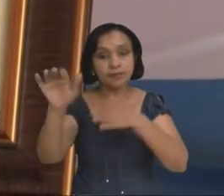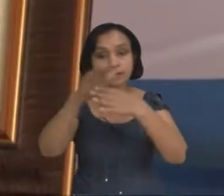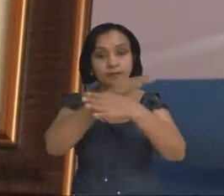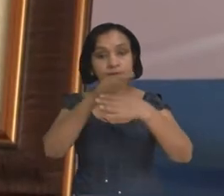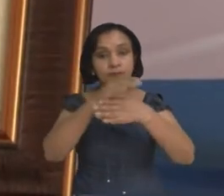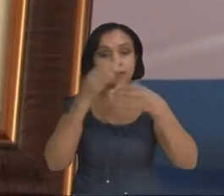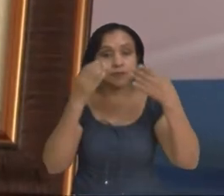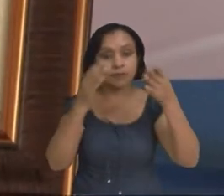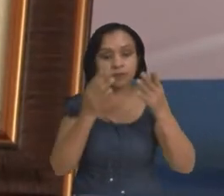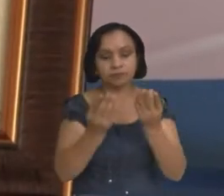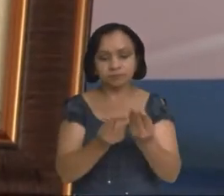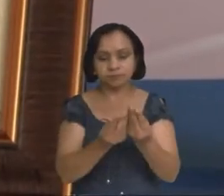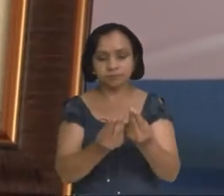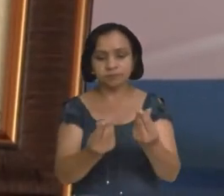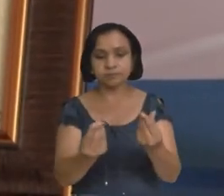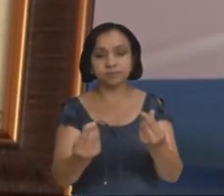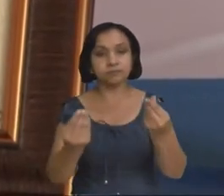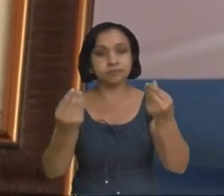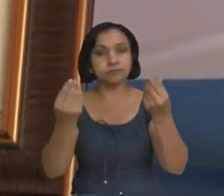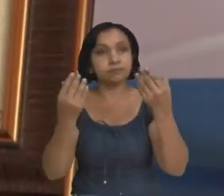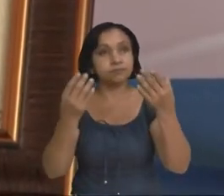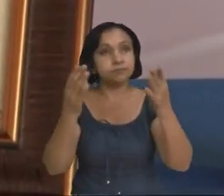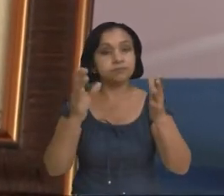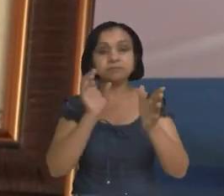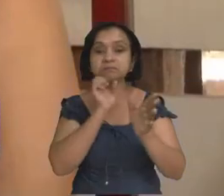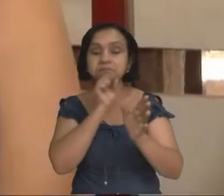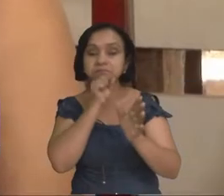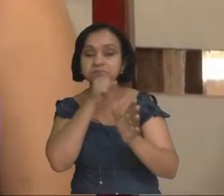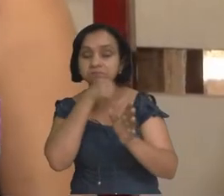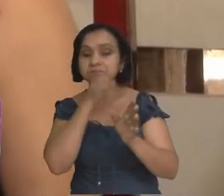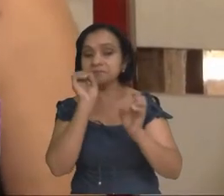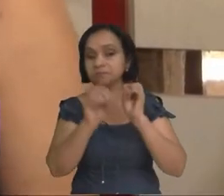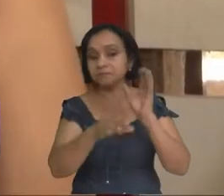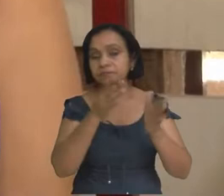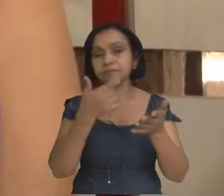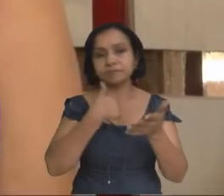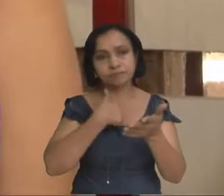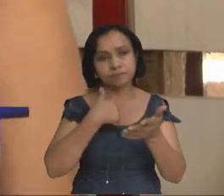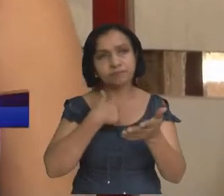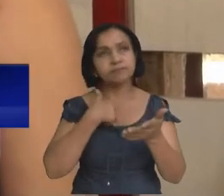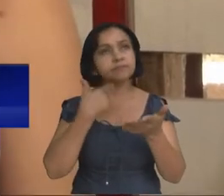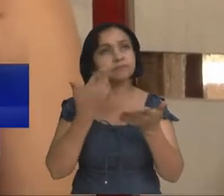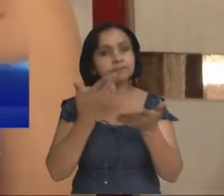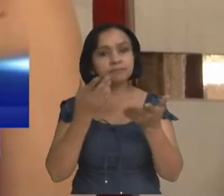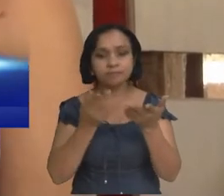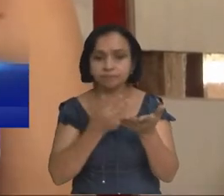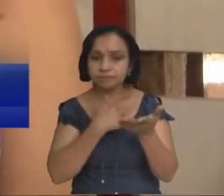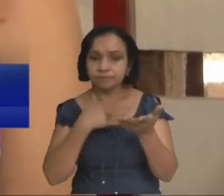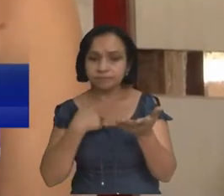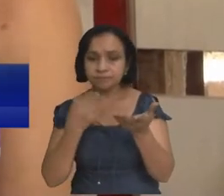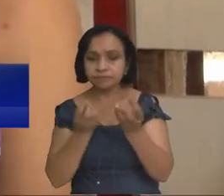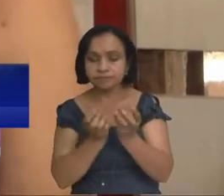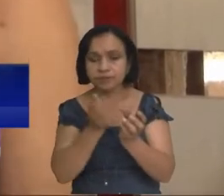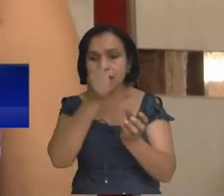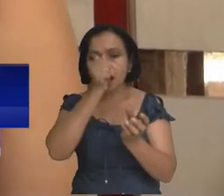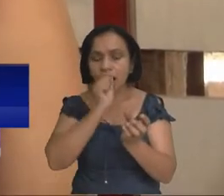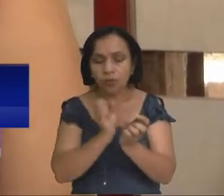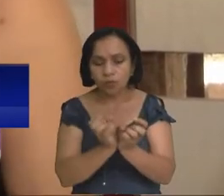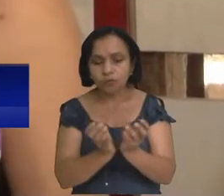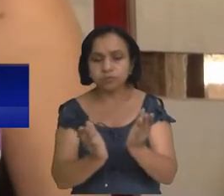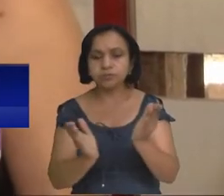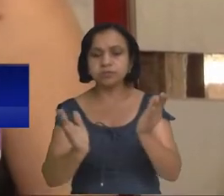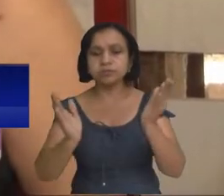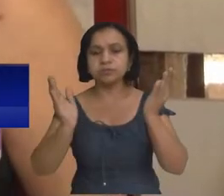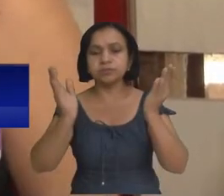piezas decorativas elaboradas con productos reciclables. Me dedico a la confección de fuentes de agua,